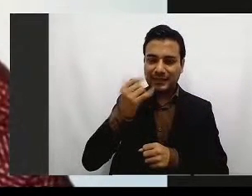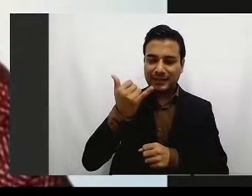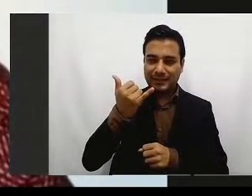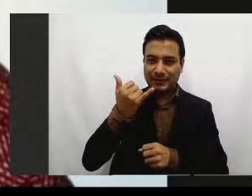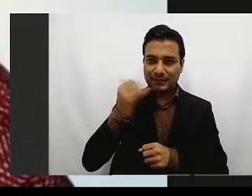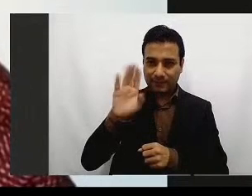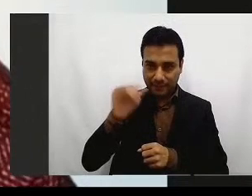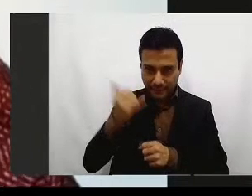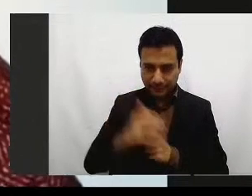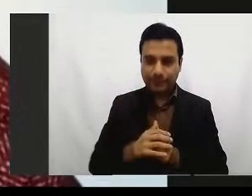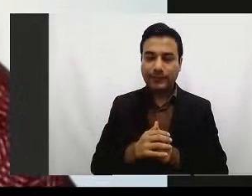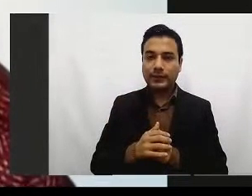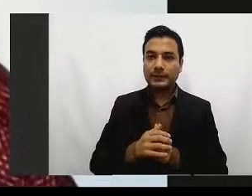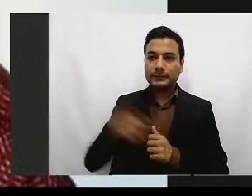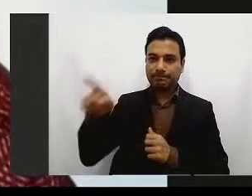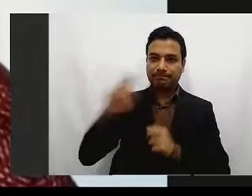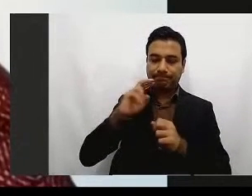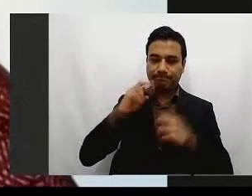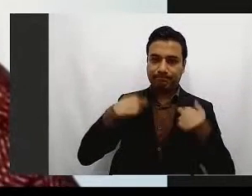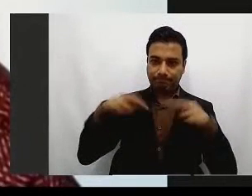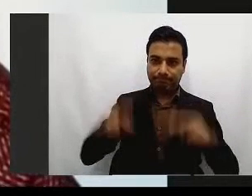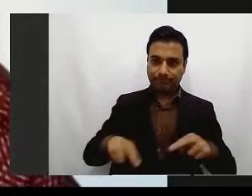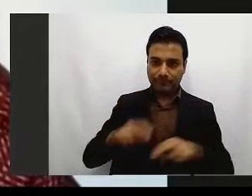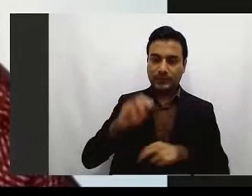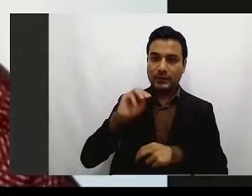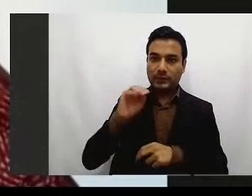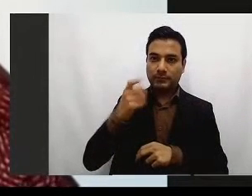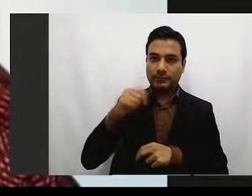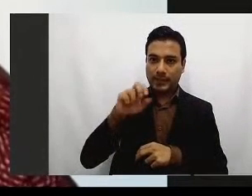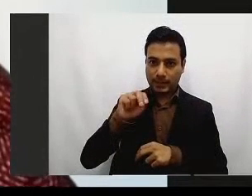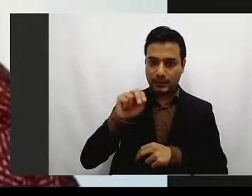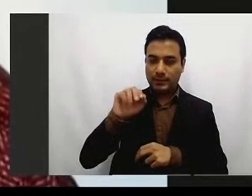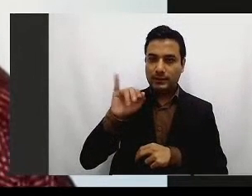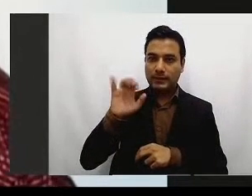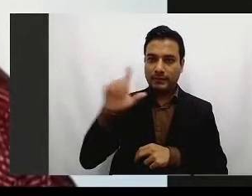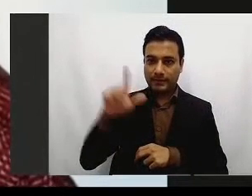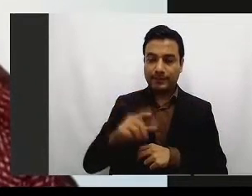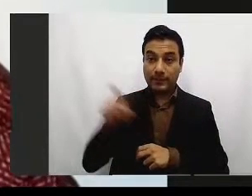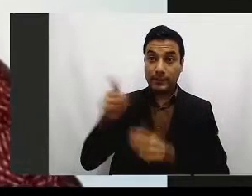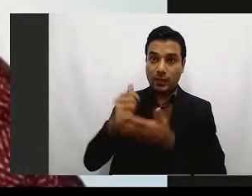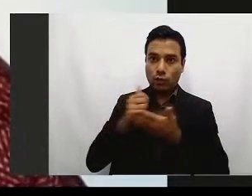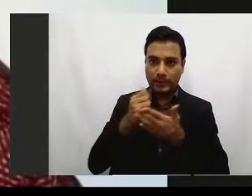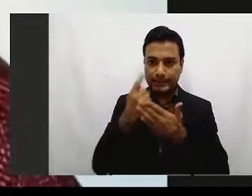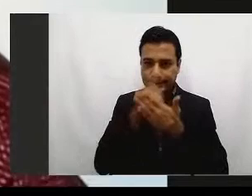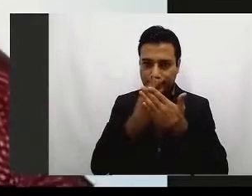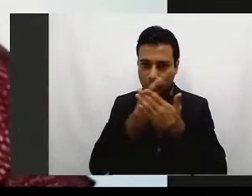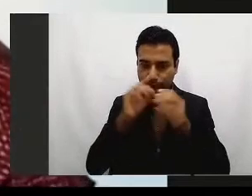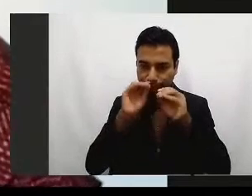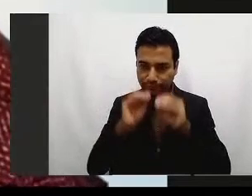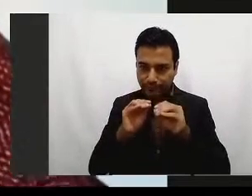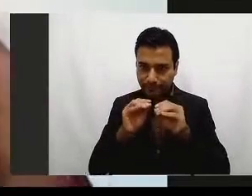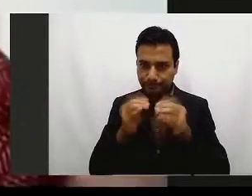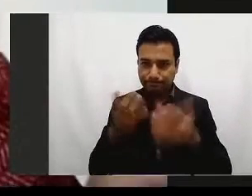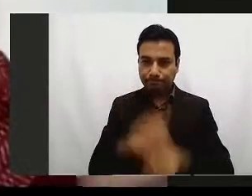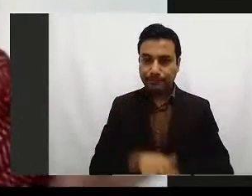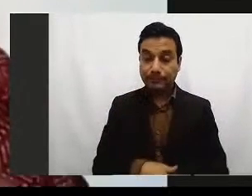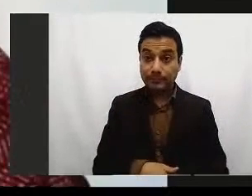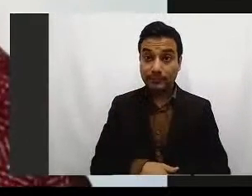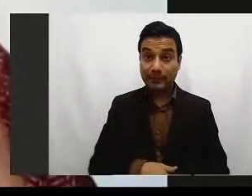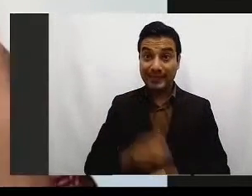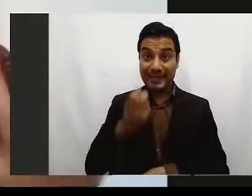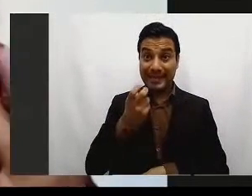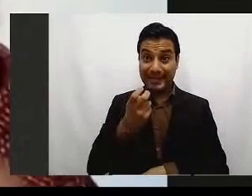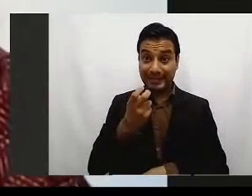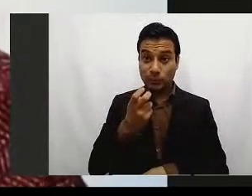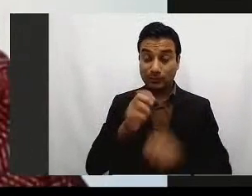por Megan y por Isabel, y inspirándonos en metodologías de diseño, ¿no? Como los que mencionó Megan. Esto ha implicado muchas